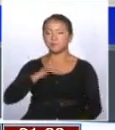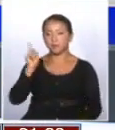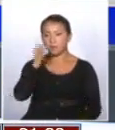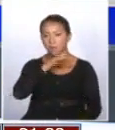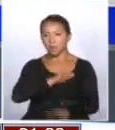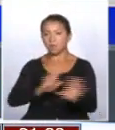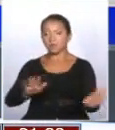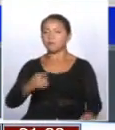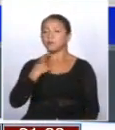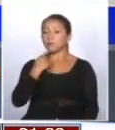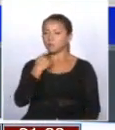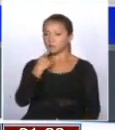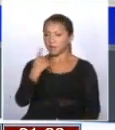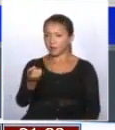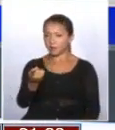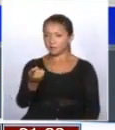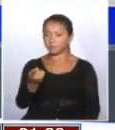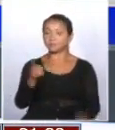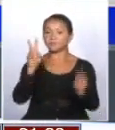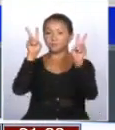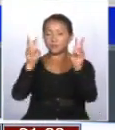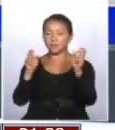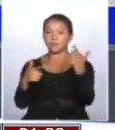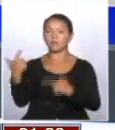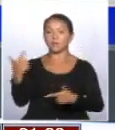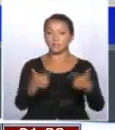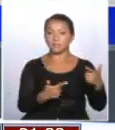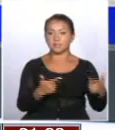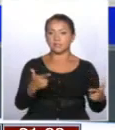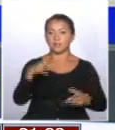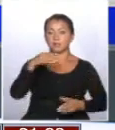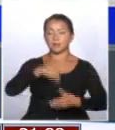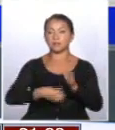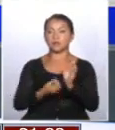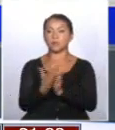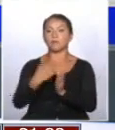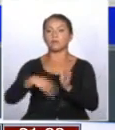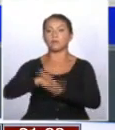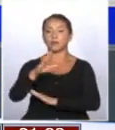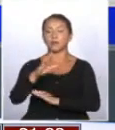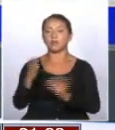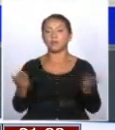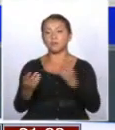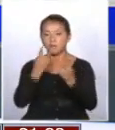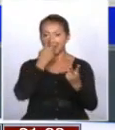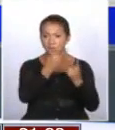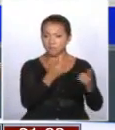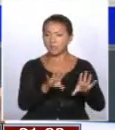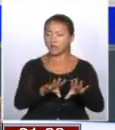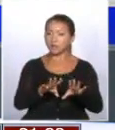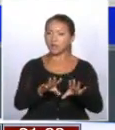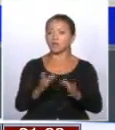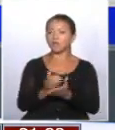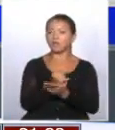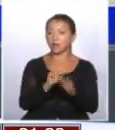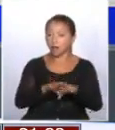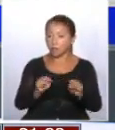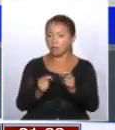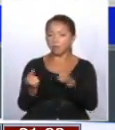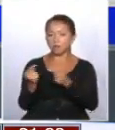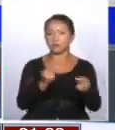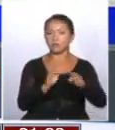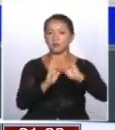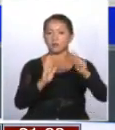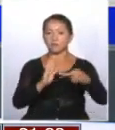finalmente preguntarle por un tema más político y más bien dentro de la nueva mayoría. ¿Cómo ha visto usted que se han puesto de acuerdo? Yo sé que la discusión de la reforma laboral